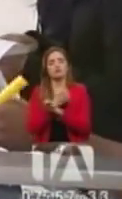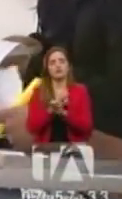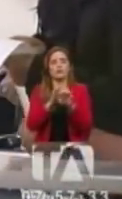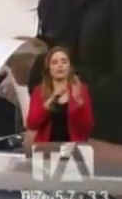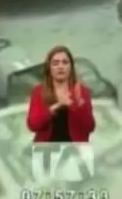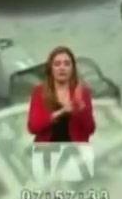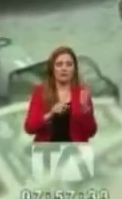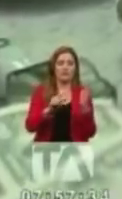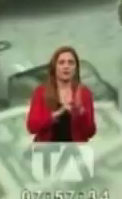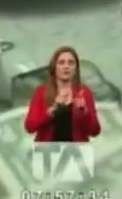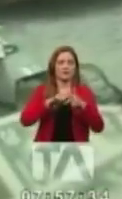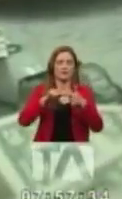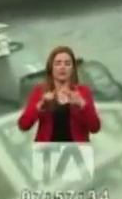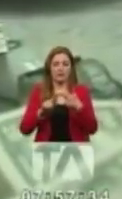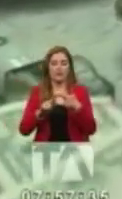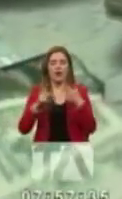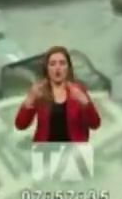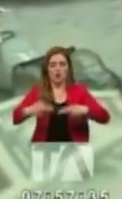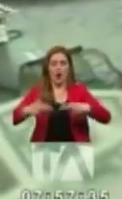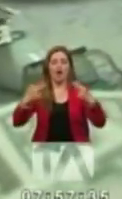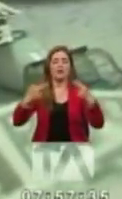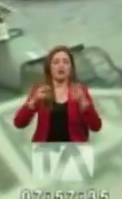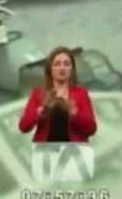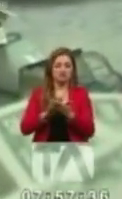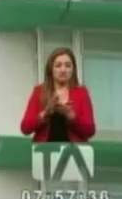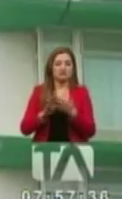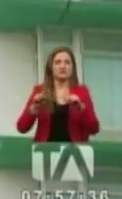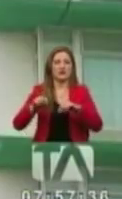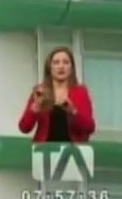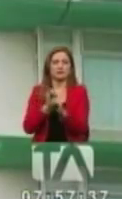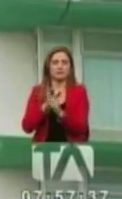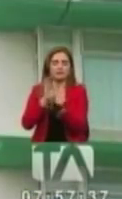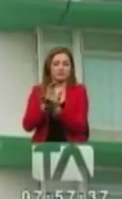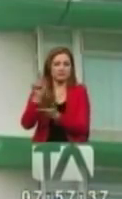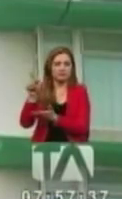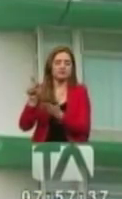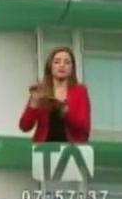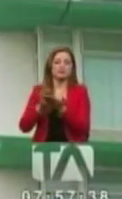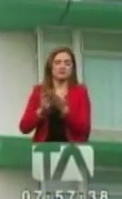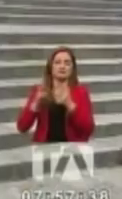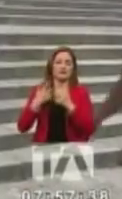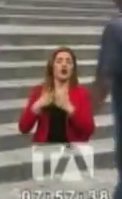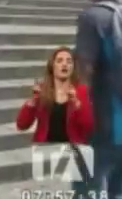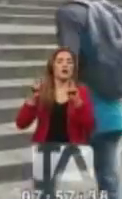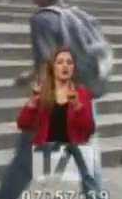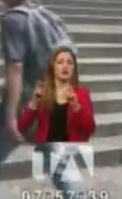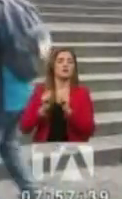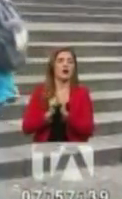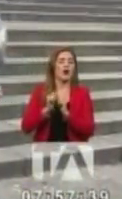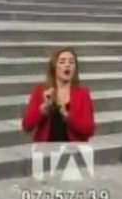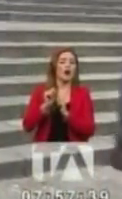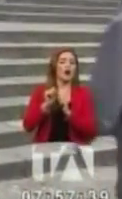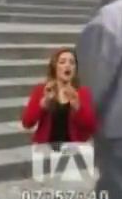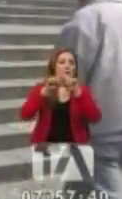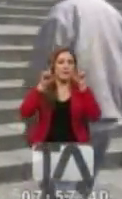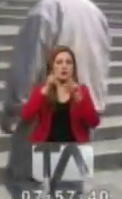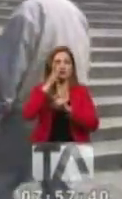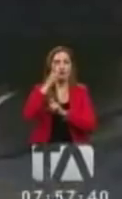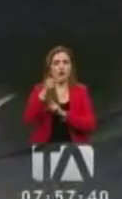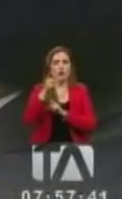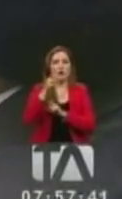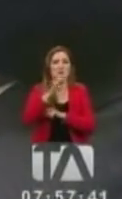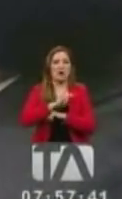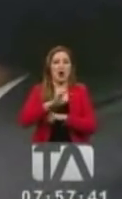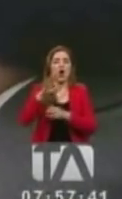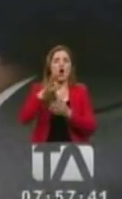rentas internas el servicio nacional de aduanas del ecuador el instituto ecuatoriano de seguridad social en empresas públicas y gobiernos